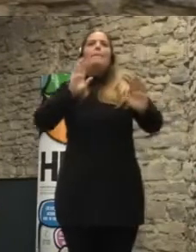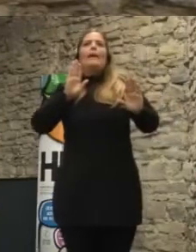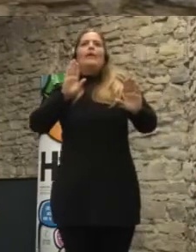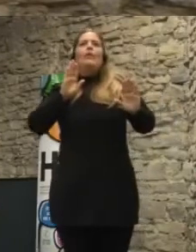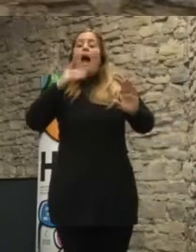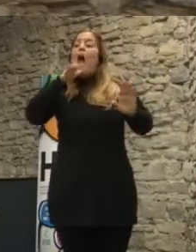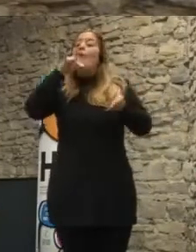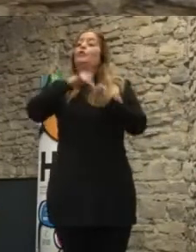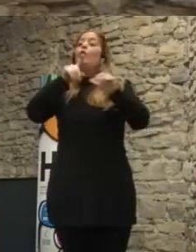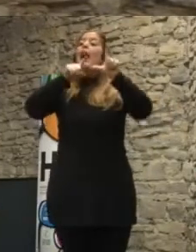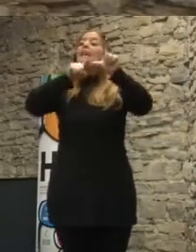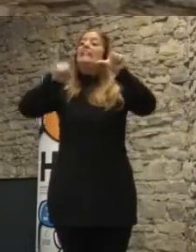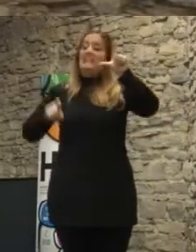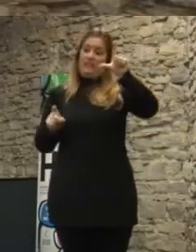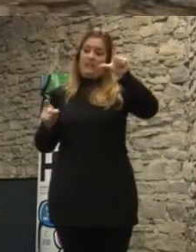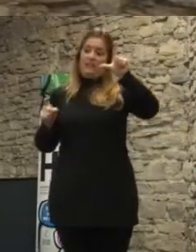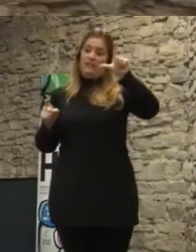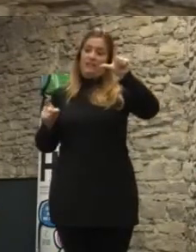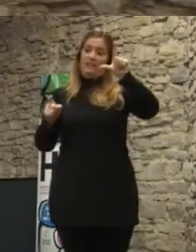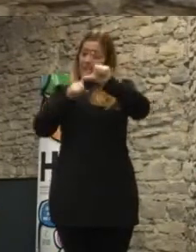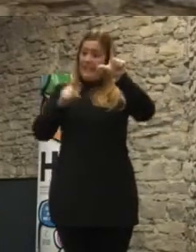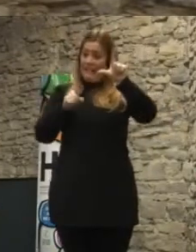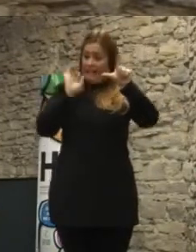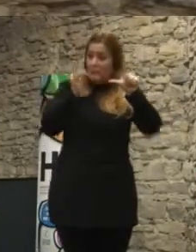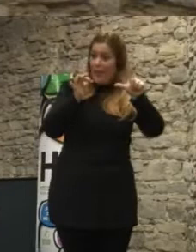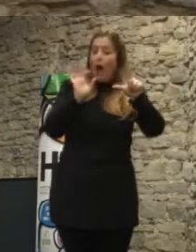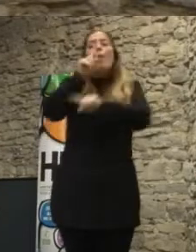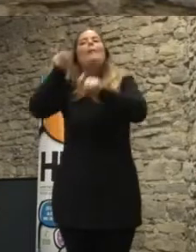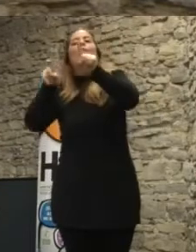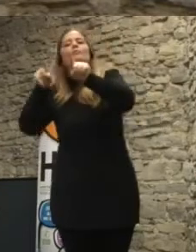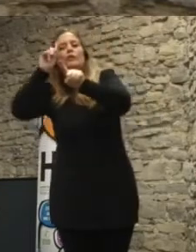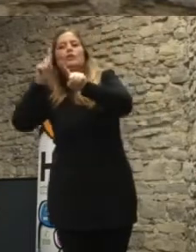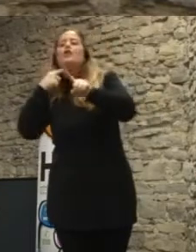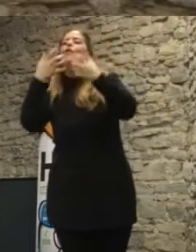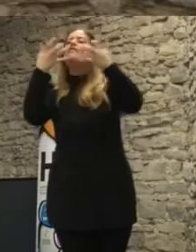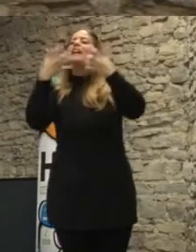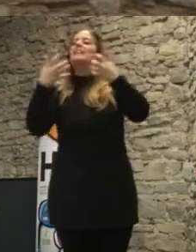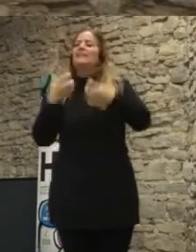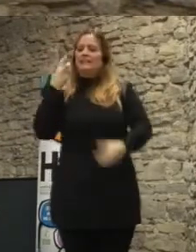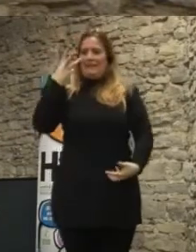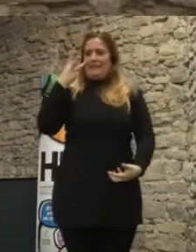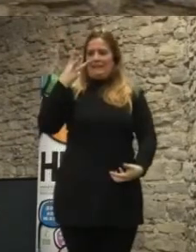lo dejo encima como una pregunta. Os leo tres frases.